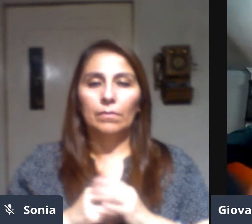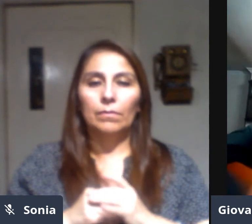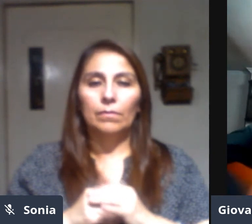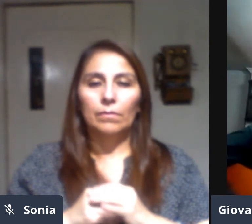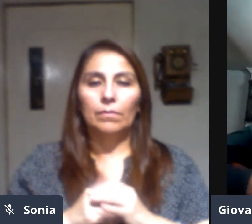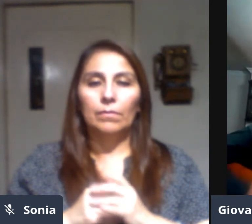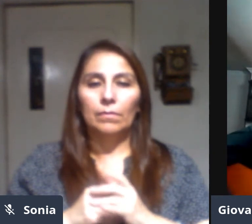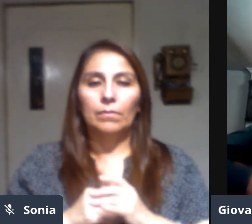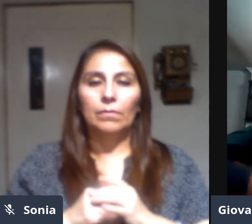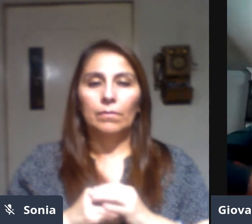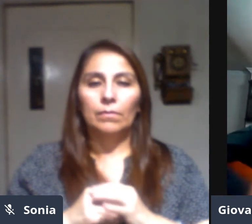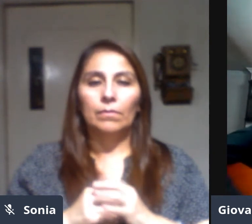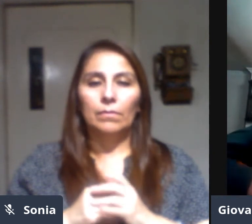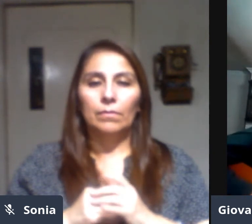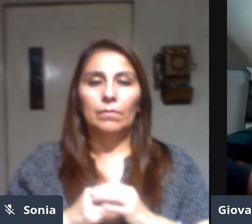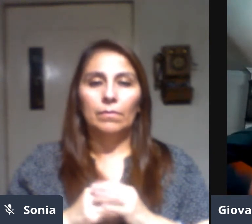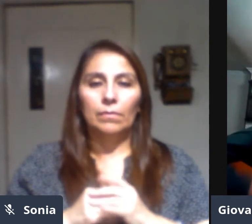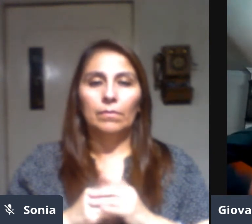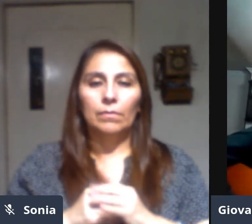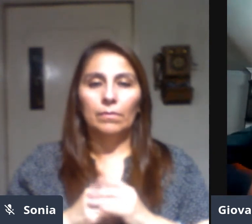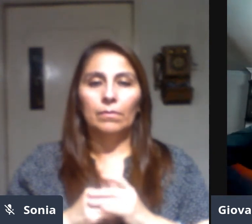a ti